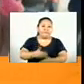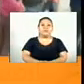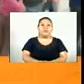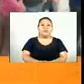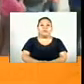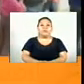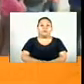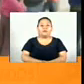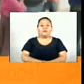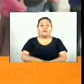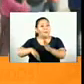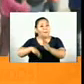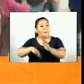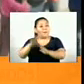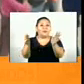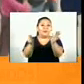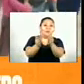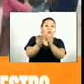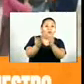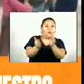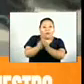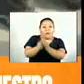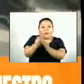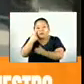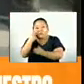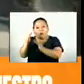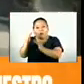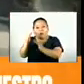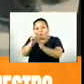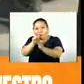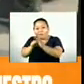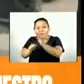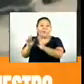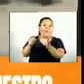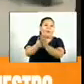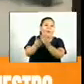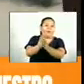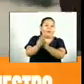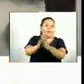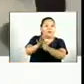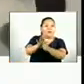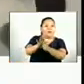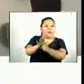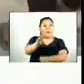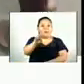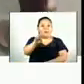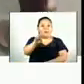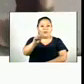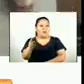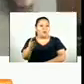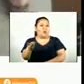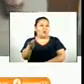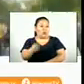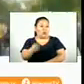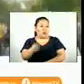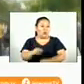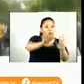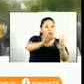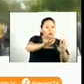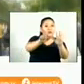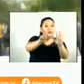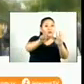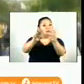a esto se suman las limitaciones de acceso a refugio en un año de pandemia para finales de 2020 más de 867